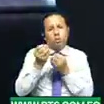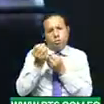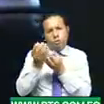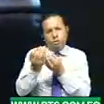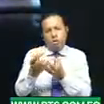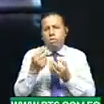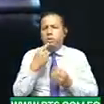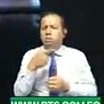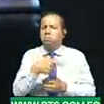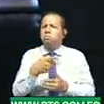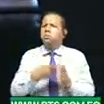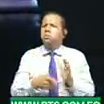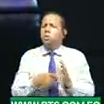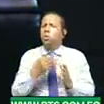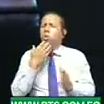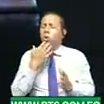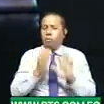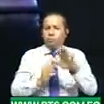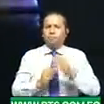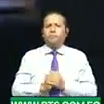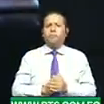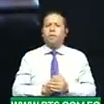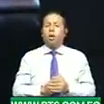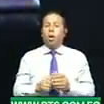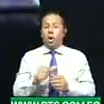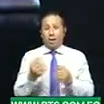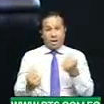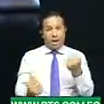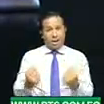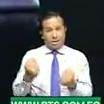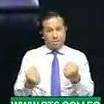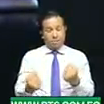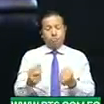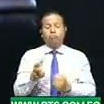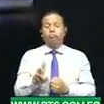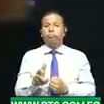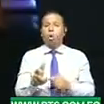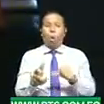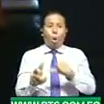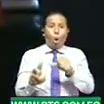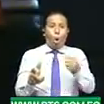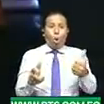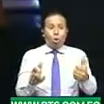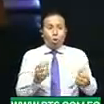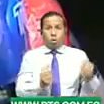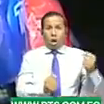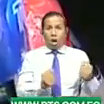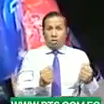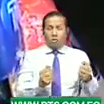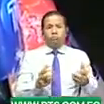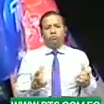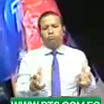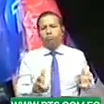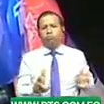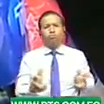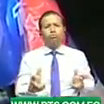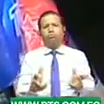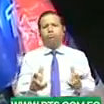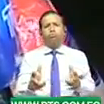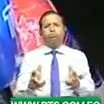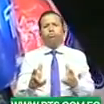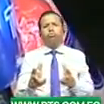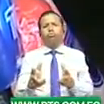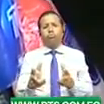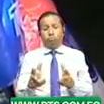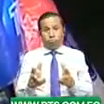vehículo tipo camioneta se le acerca por el costado izquierdo de la buseta de color